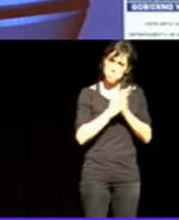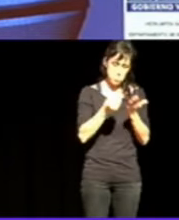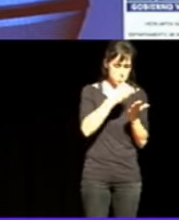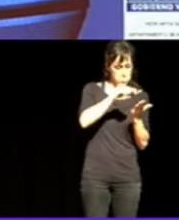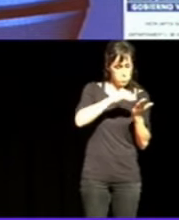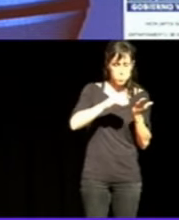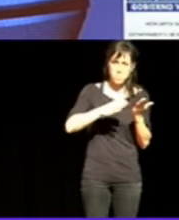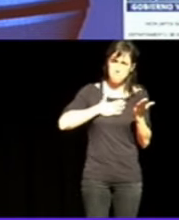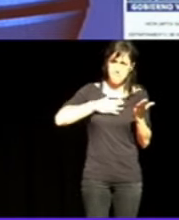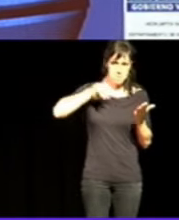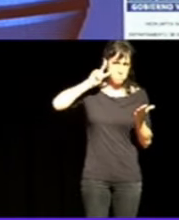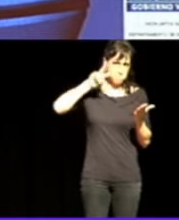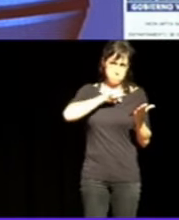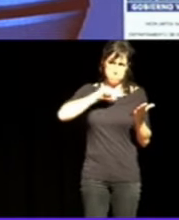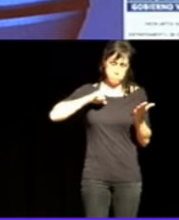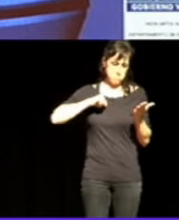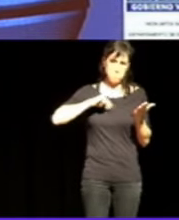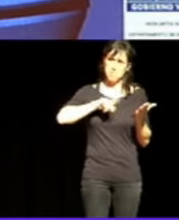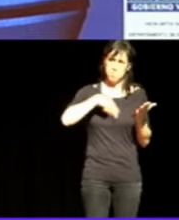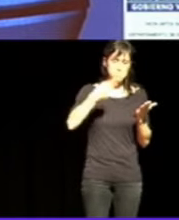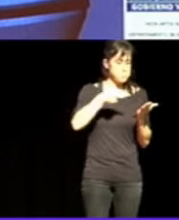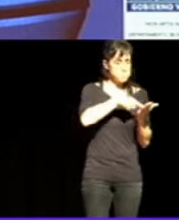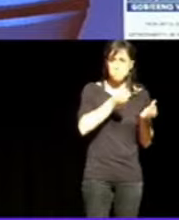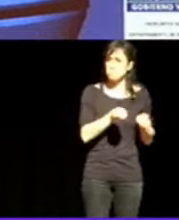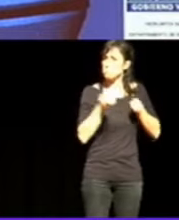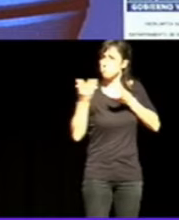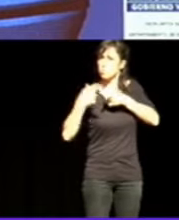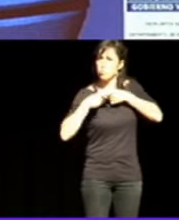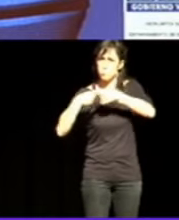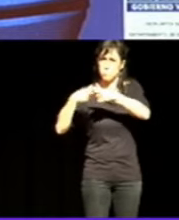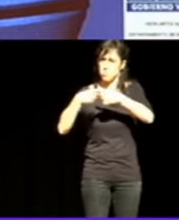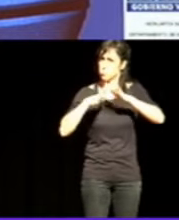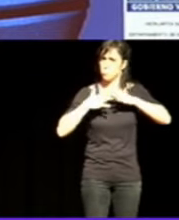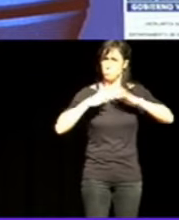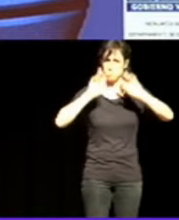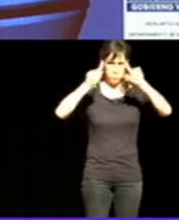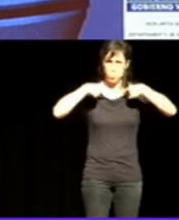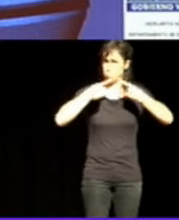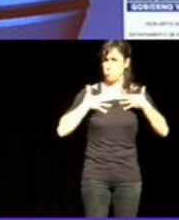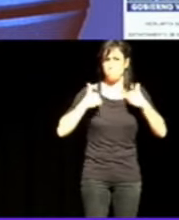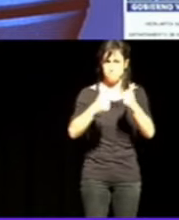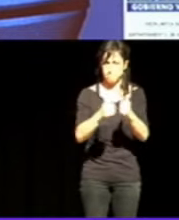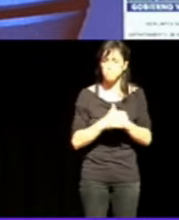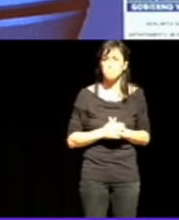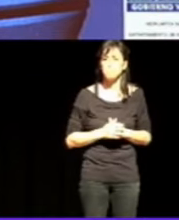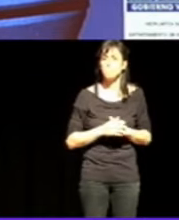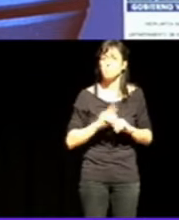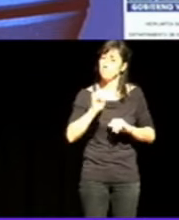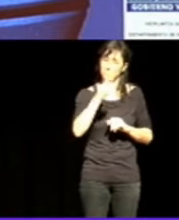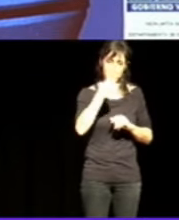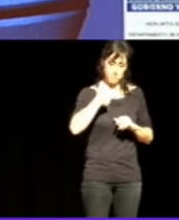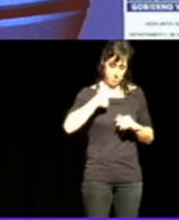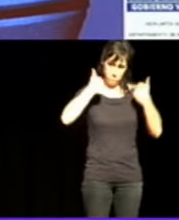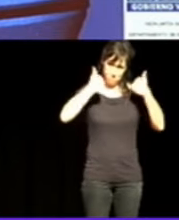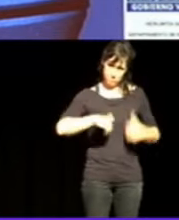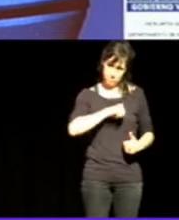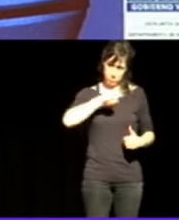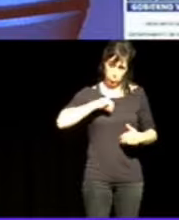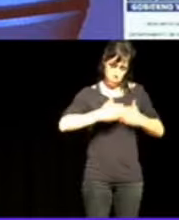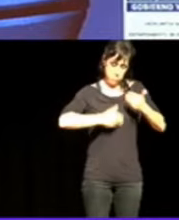viviendo, ¿eh? Y luego compartir lo que quieras. A partir de que tú te transformas, de que tú cambias, de que tú conoces